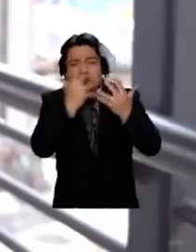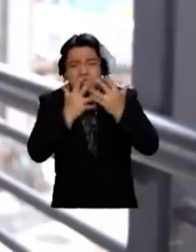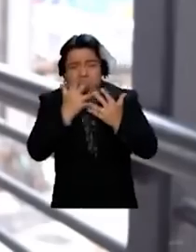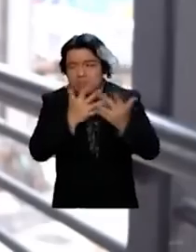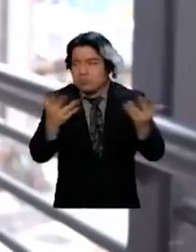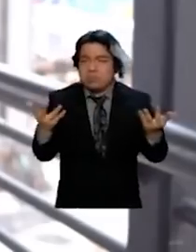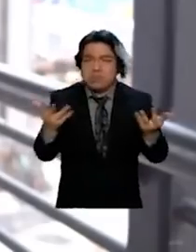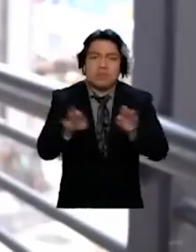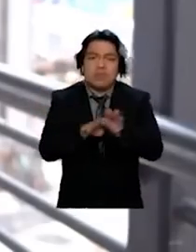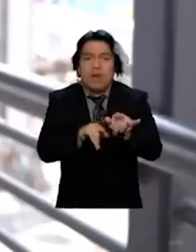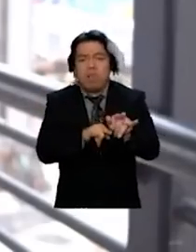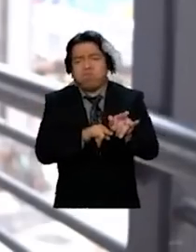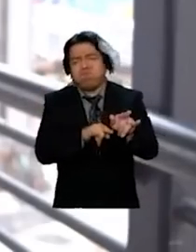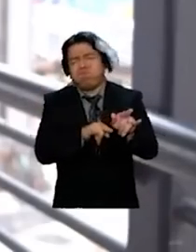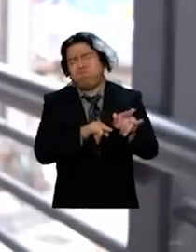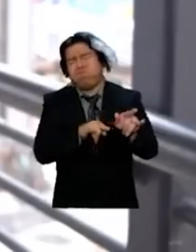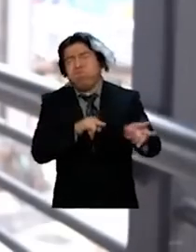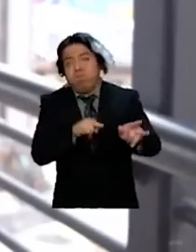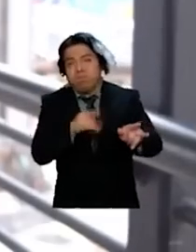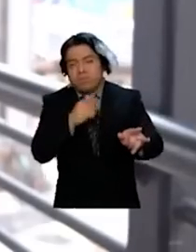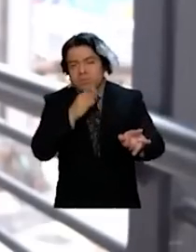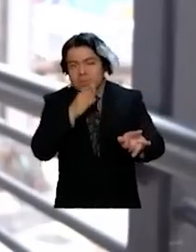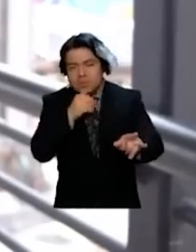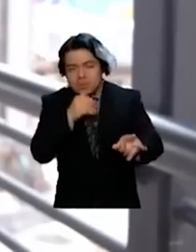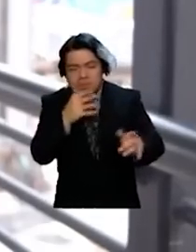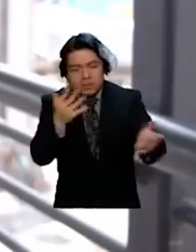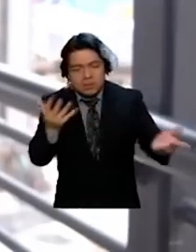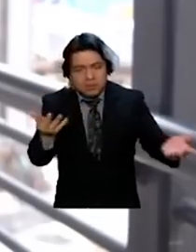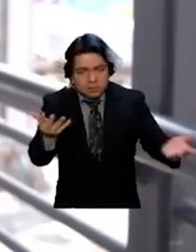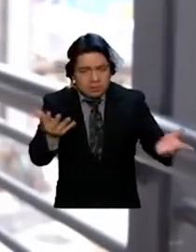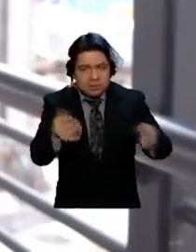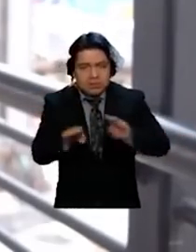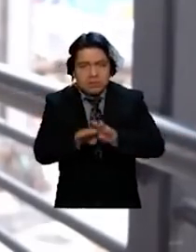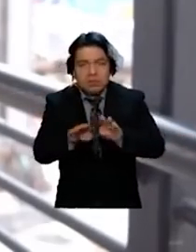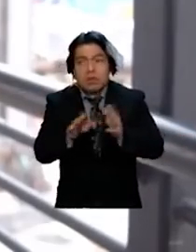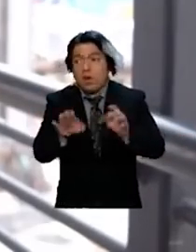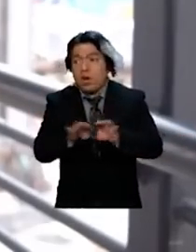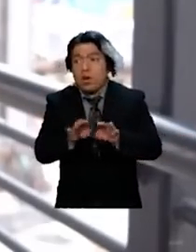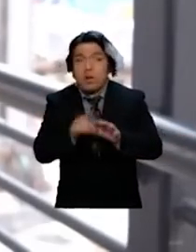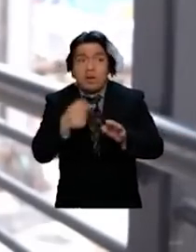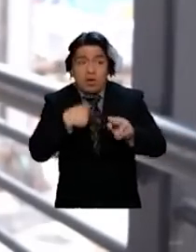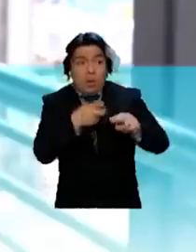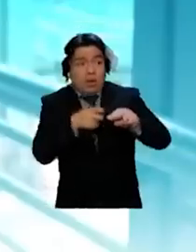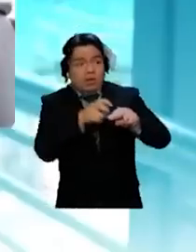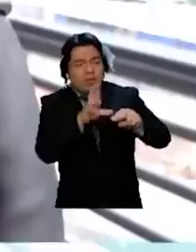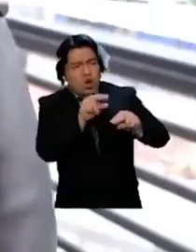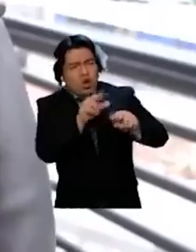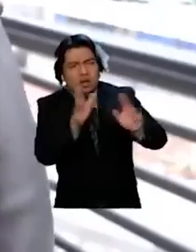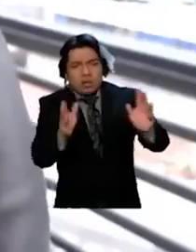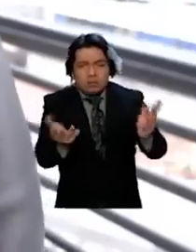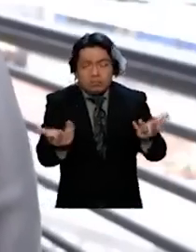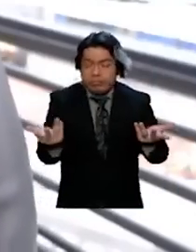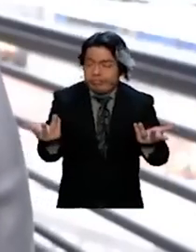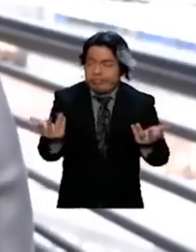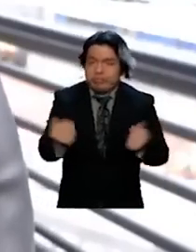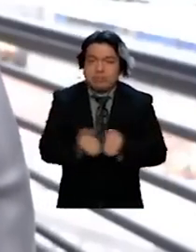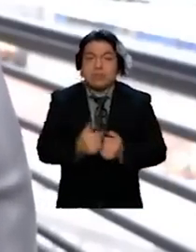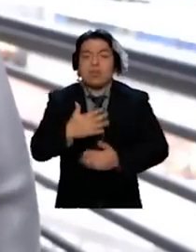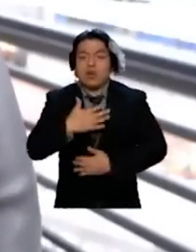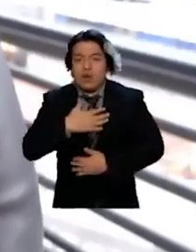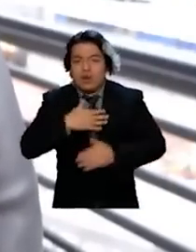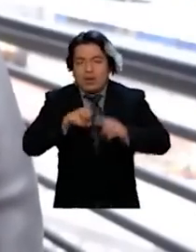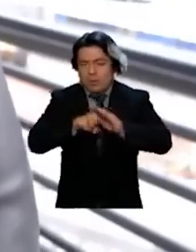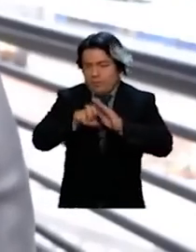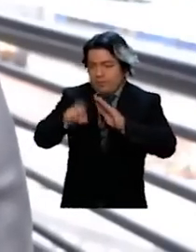hacían botellamientos, o no faltaba de que querían habían, o de que no, y así. Yo me bajo